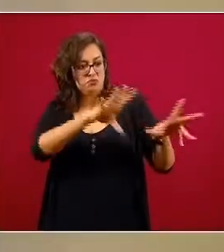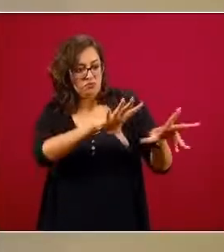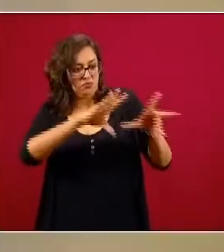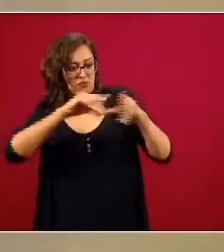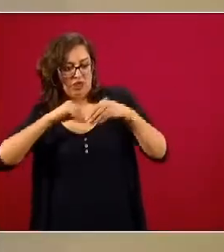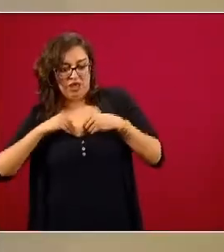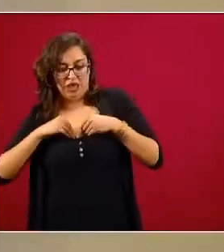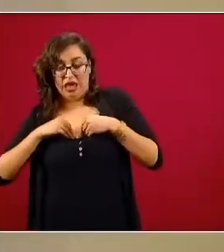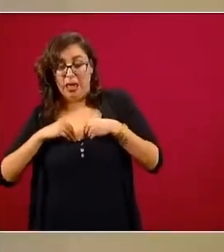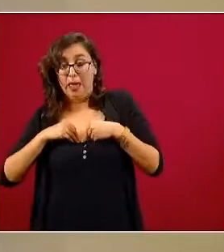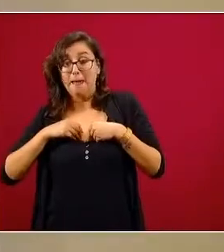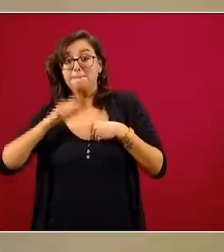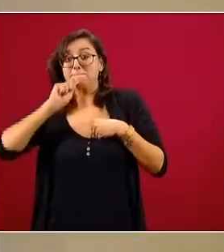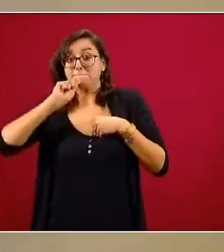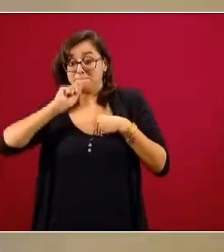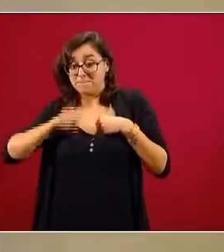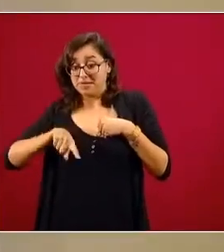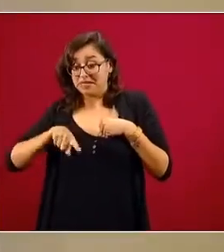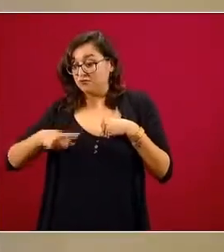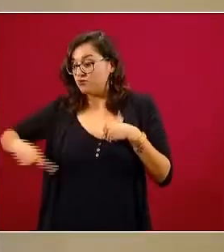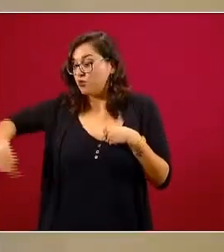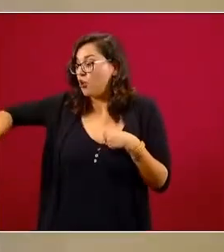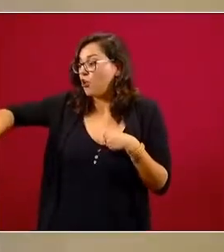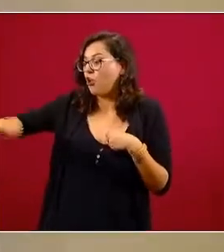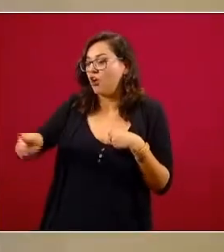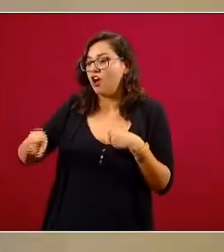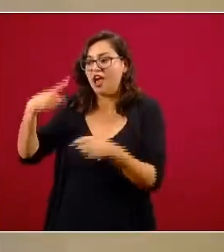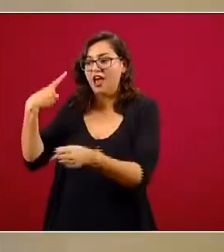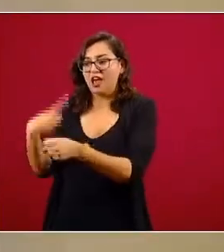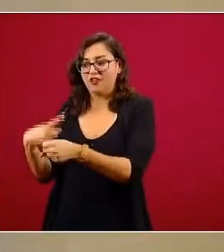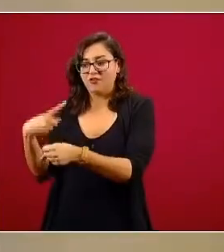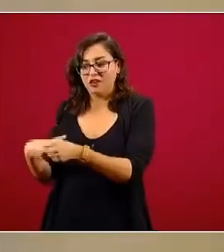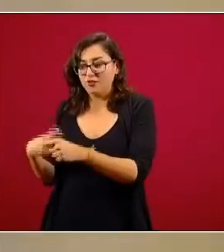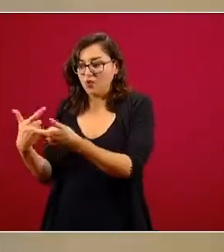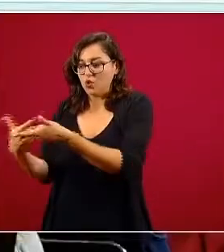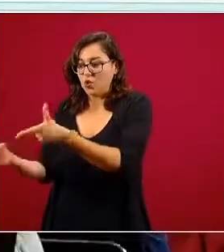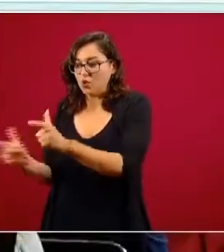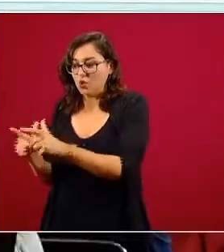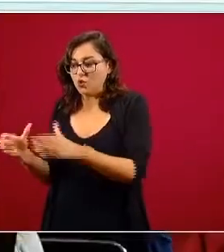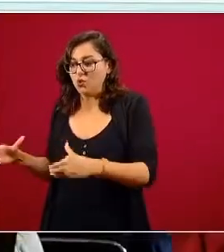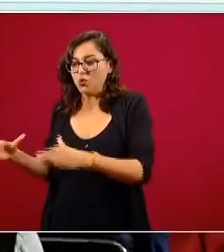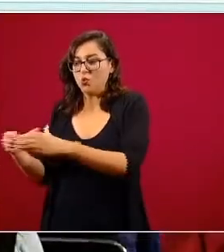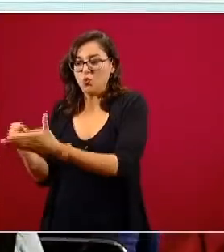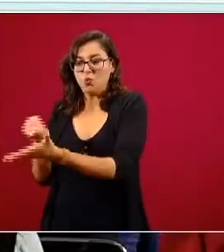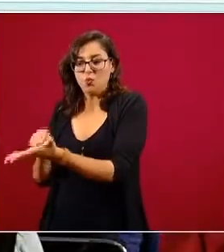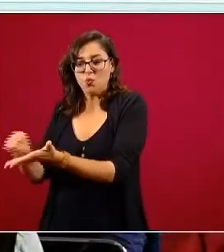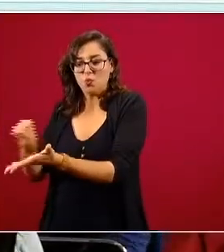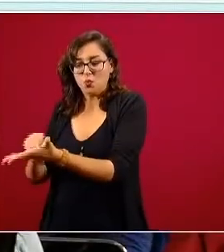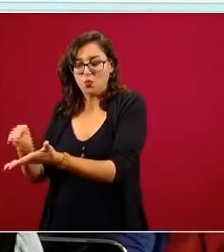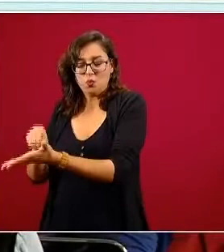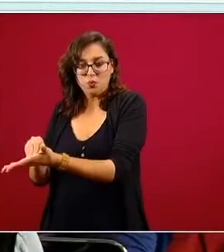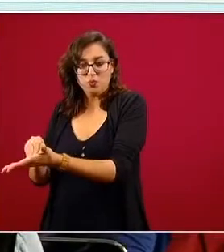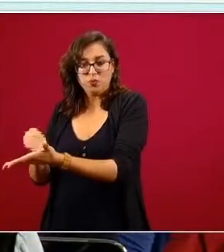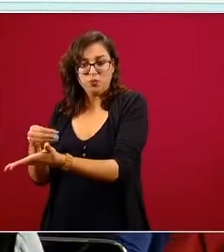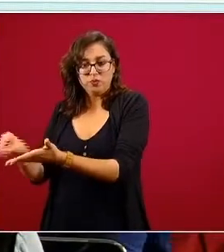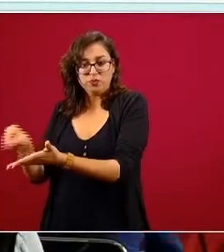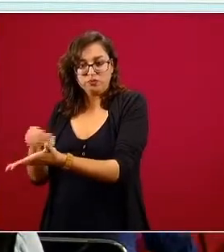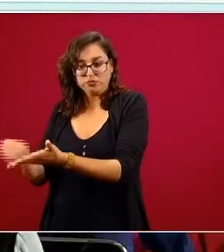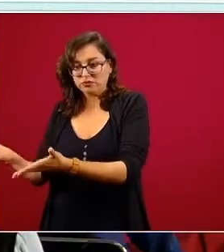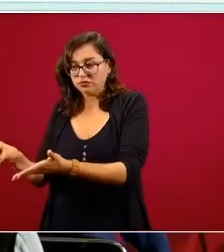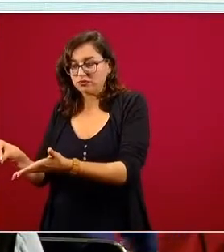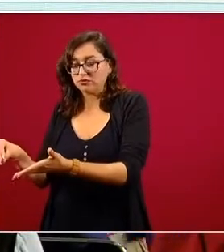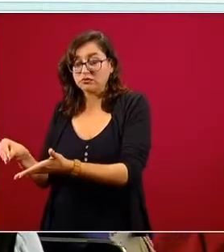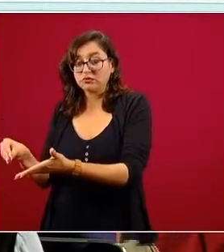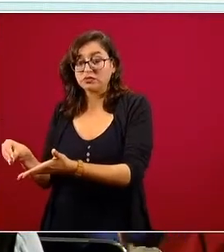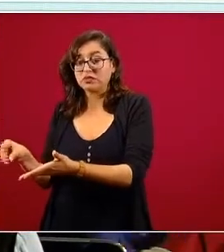Y al mismo tiempo, la misma piara o incluso la misma individuo de una